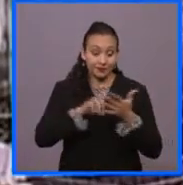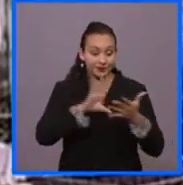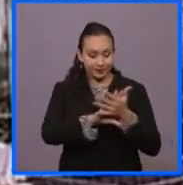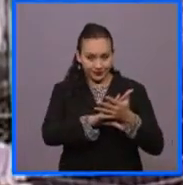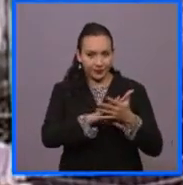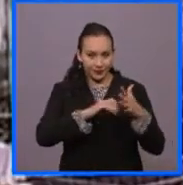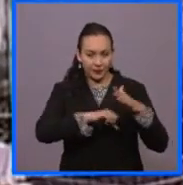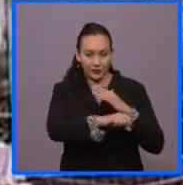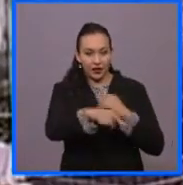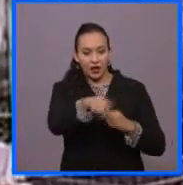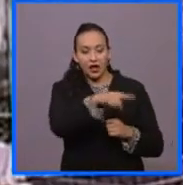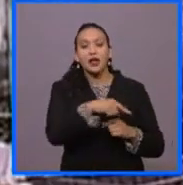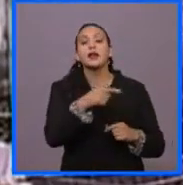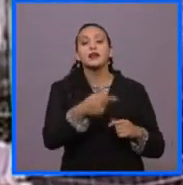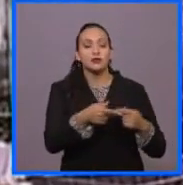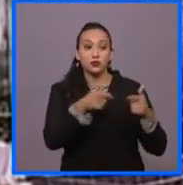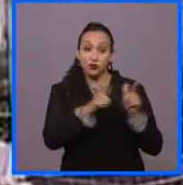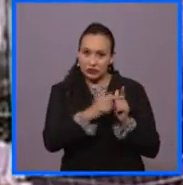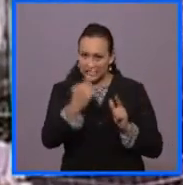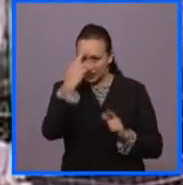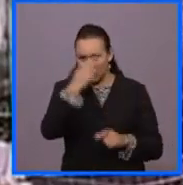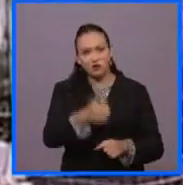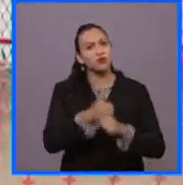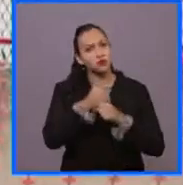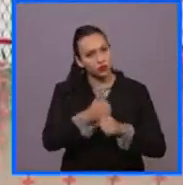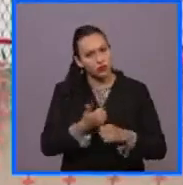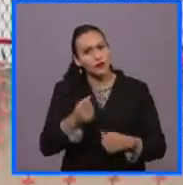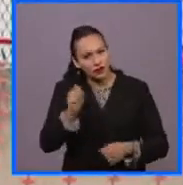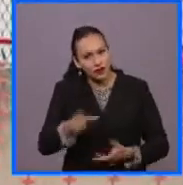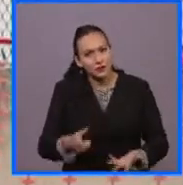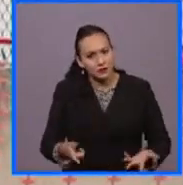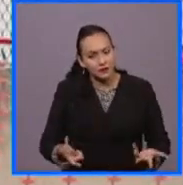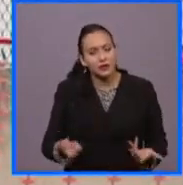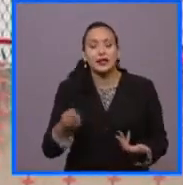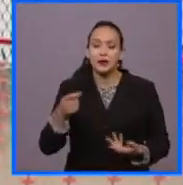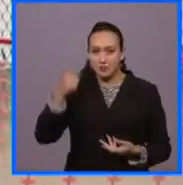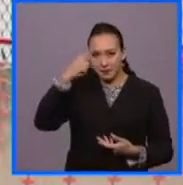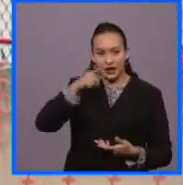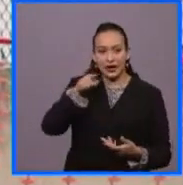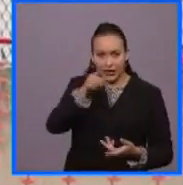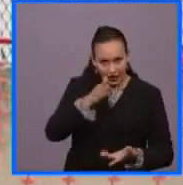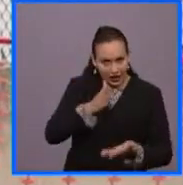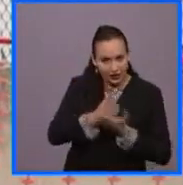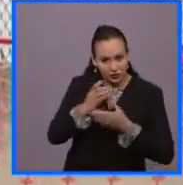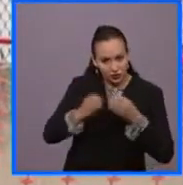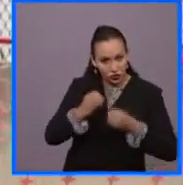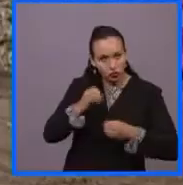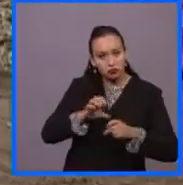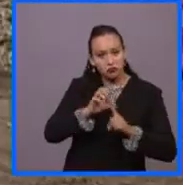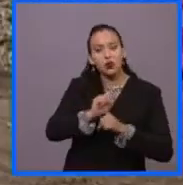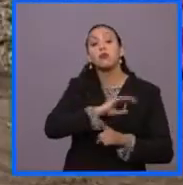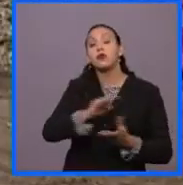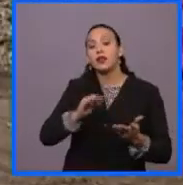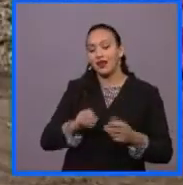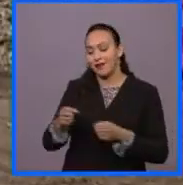prisión se trata de un grupo vulnerable, por lo que, para garantizar su derecho de acceso a la justicia, los órganos